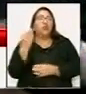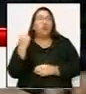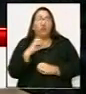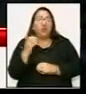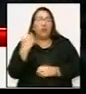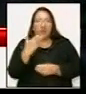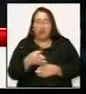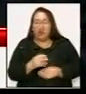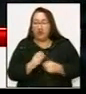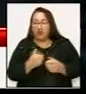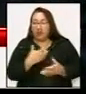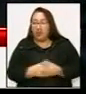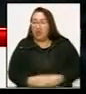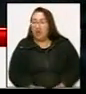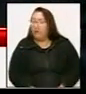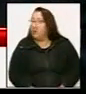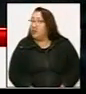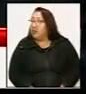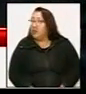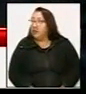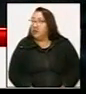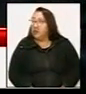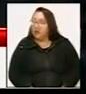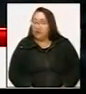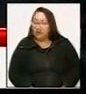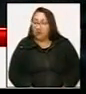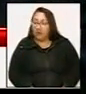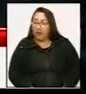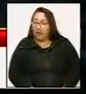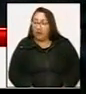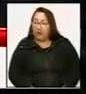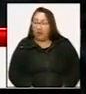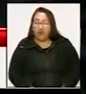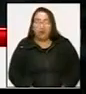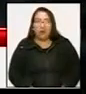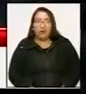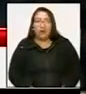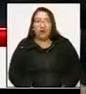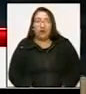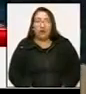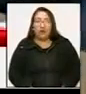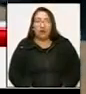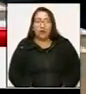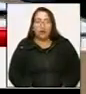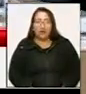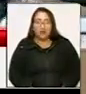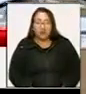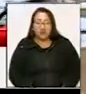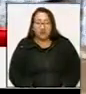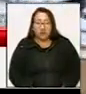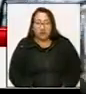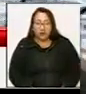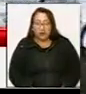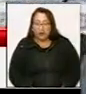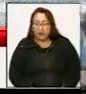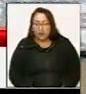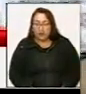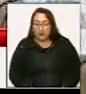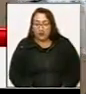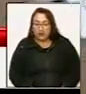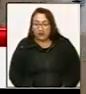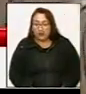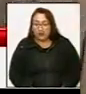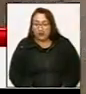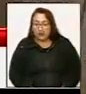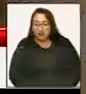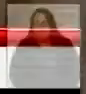presentado, congresista. Gracias. El congresista Víctor Andrés. No, yo presidente, yo nosotros vamos a